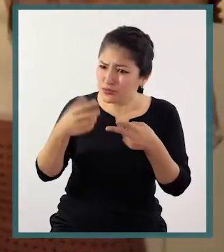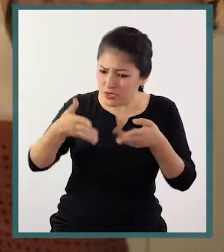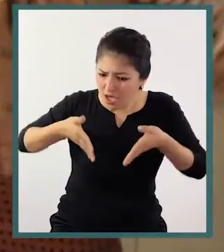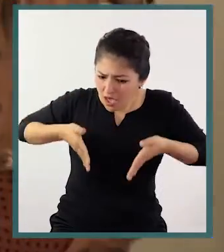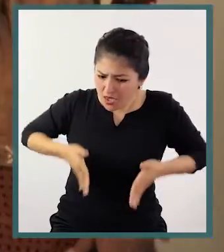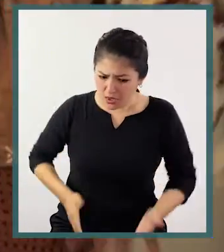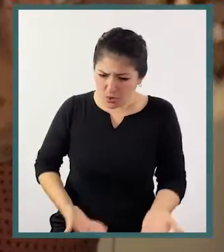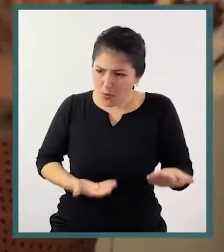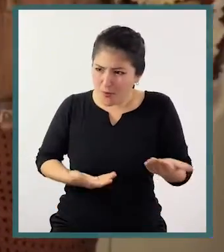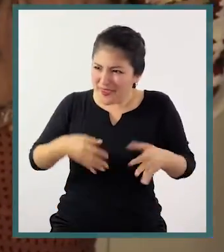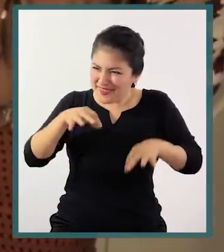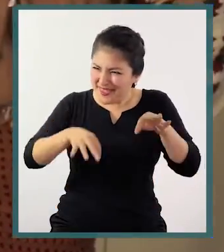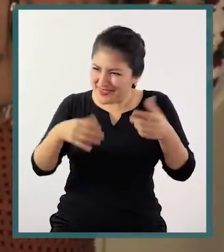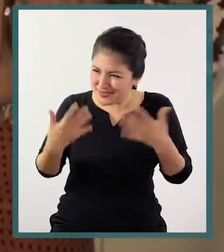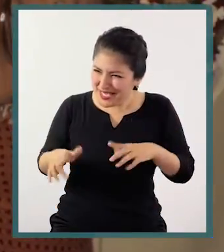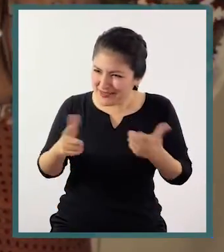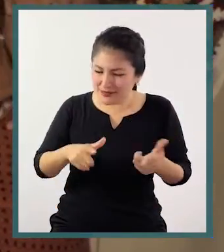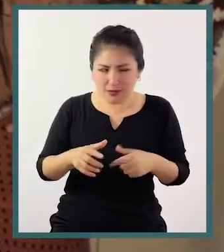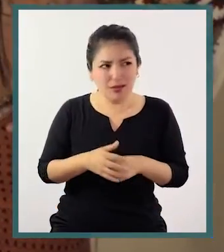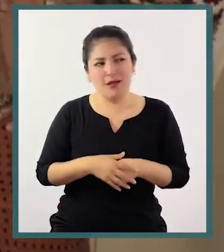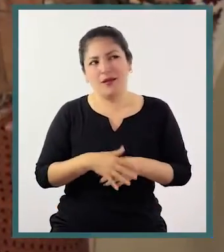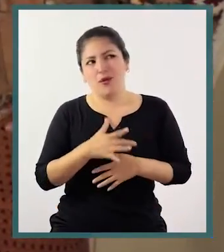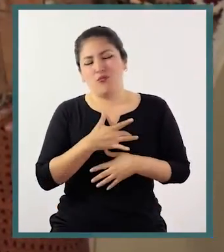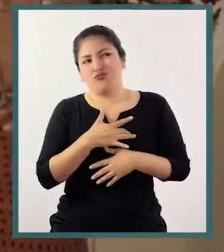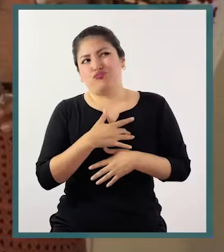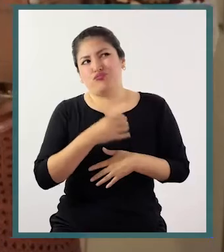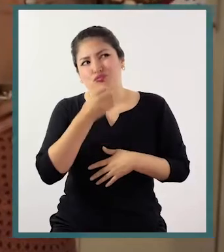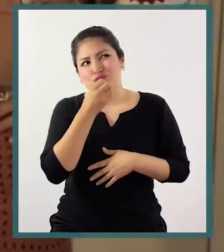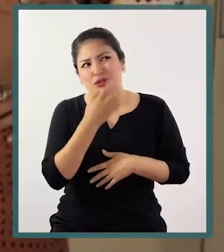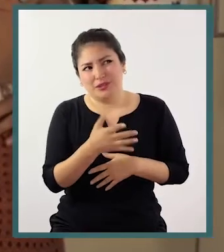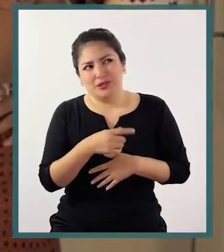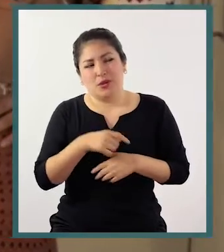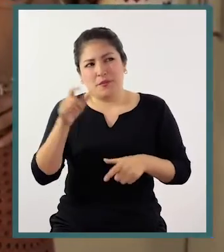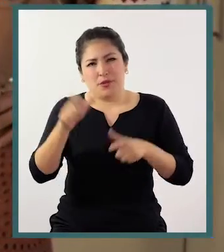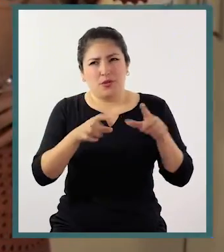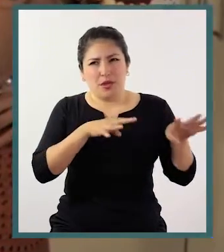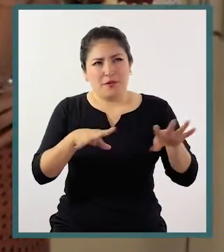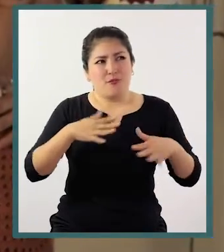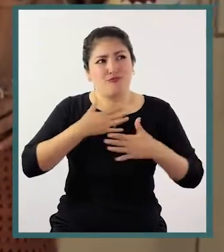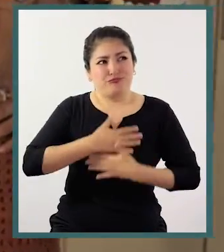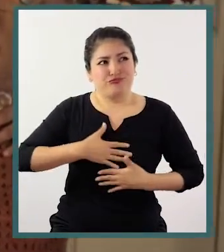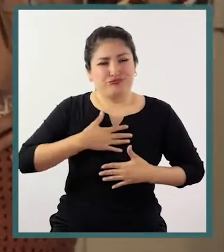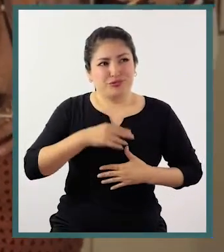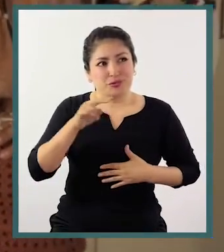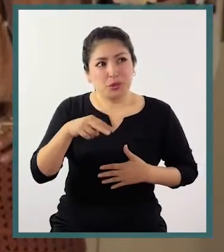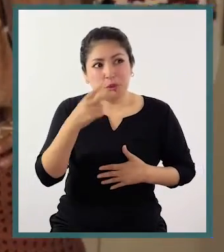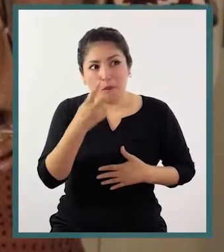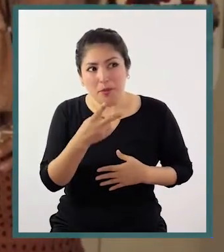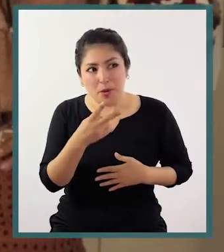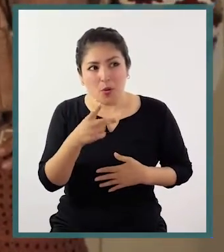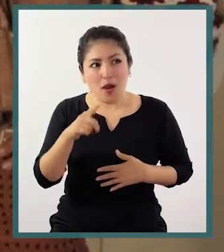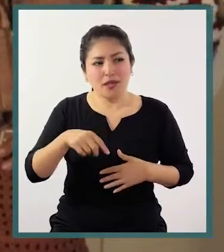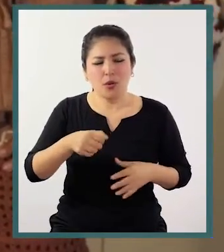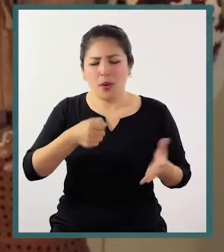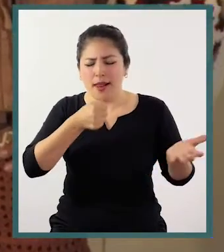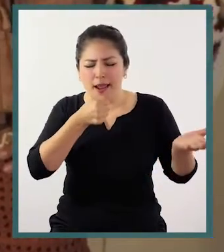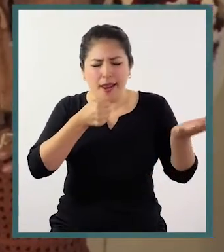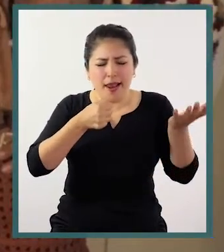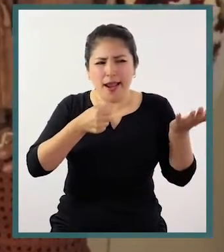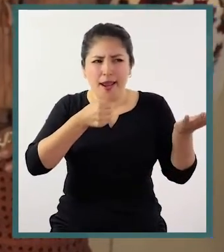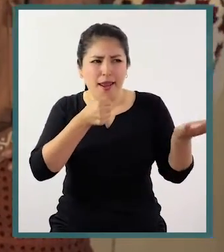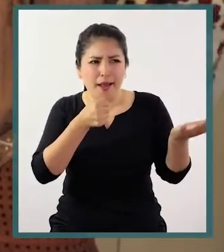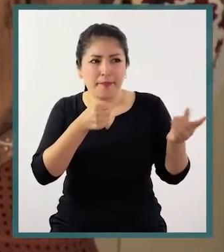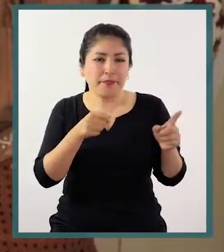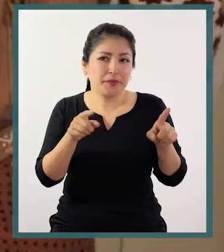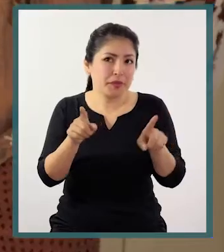parido ya a su bebé? Excelente, muy genial, creo que a la gente le ha gustado demasiado. Ya como has visto, hemos hecho ahí unos solos, hemos